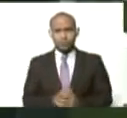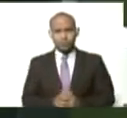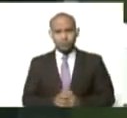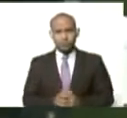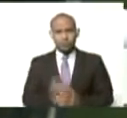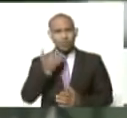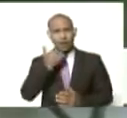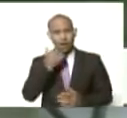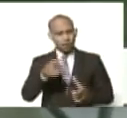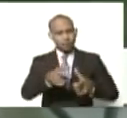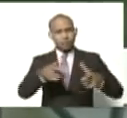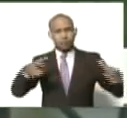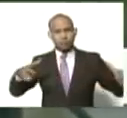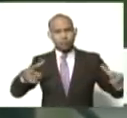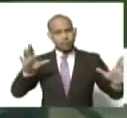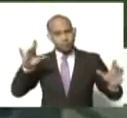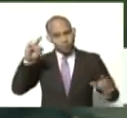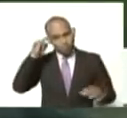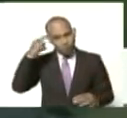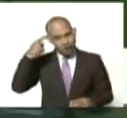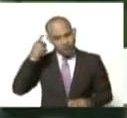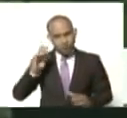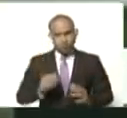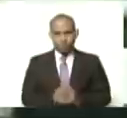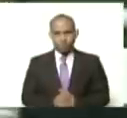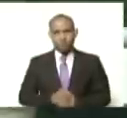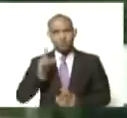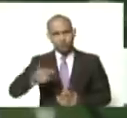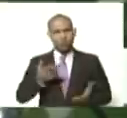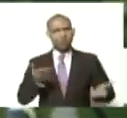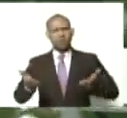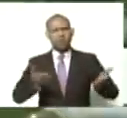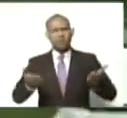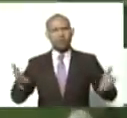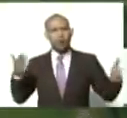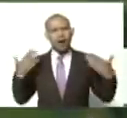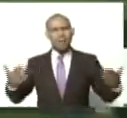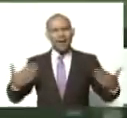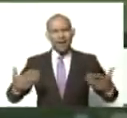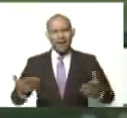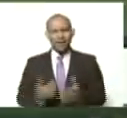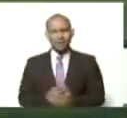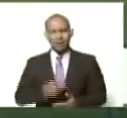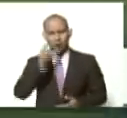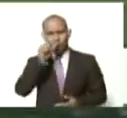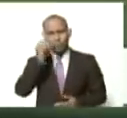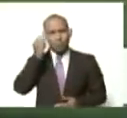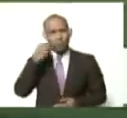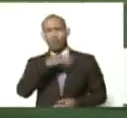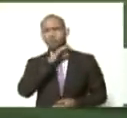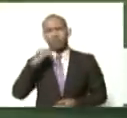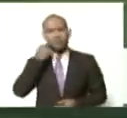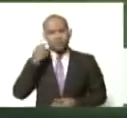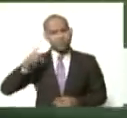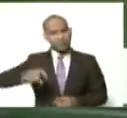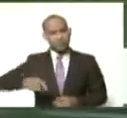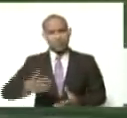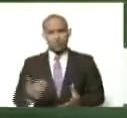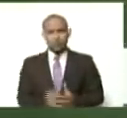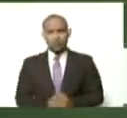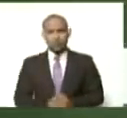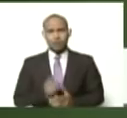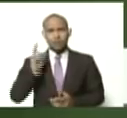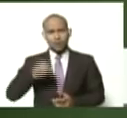tocase ampliarse. Realmente vamos a brindar un servicio también de emergencia si el paciente lo amerita. También se le va a